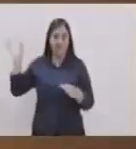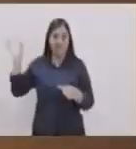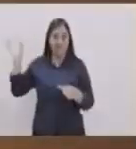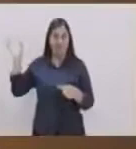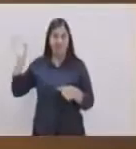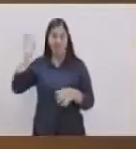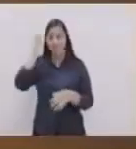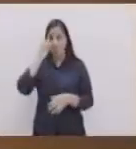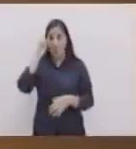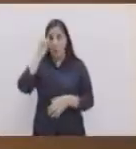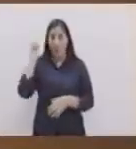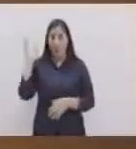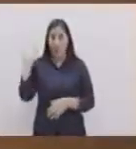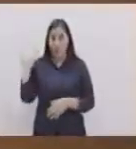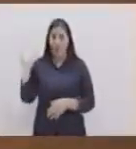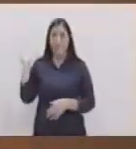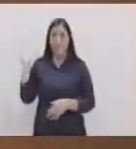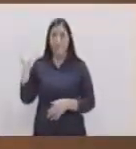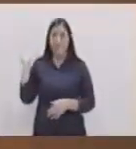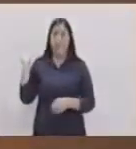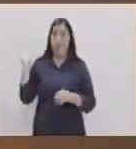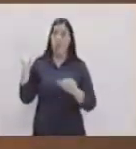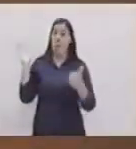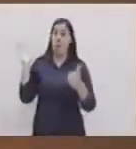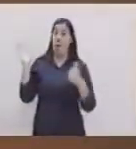Vamos a poner otra para ver qué pasa.